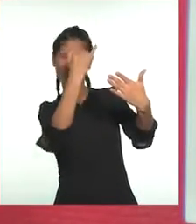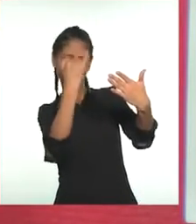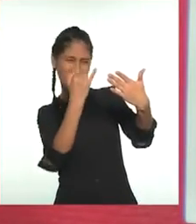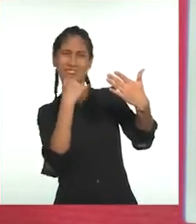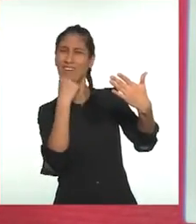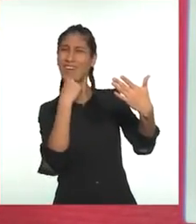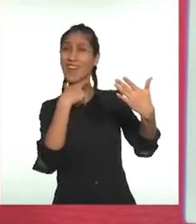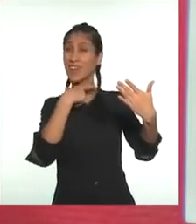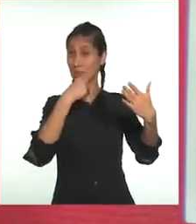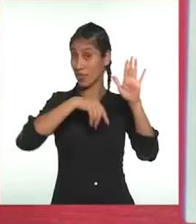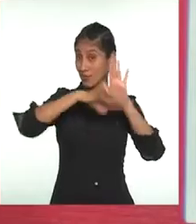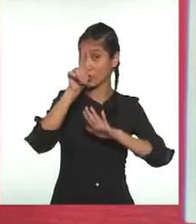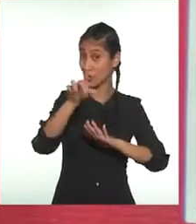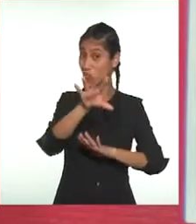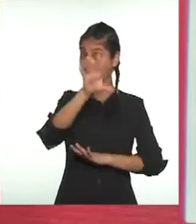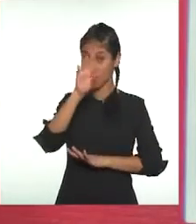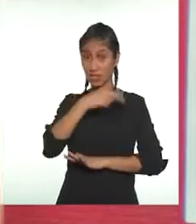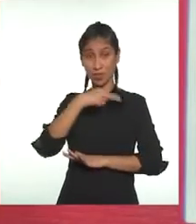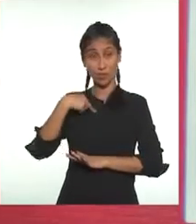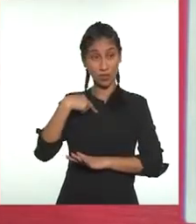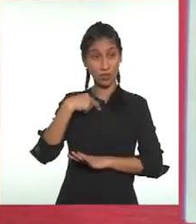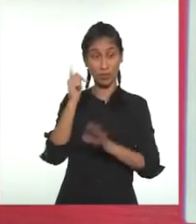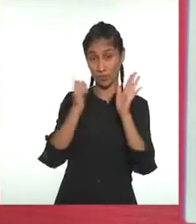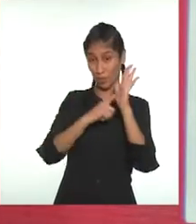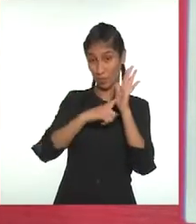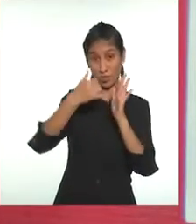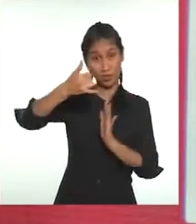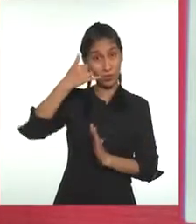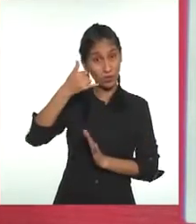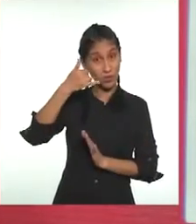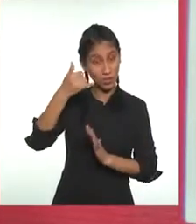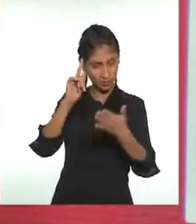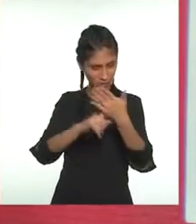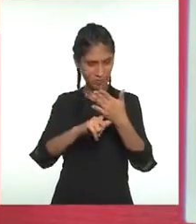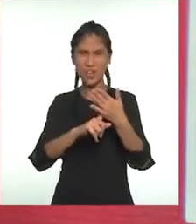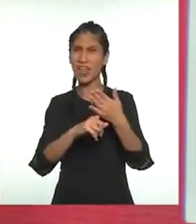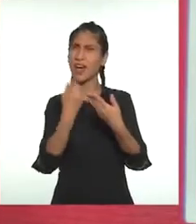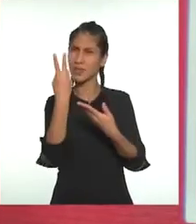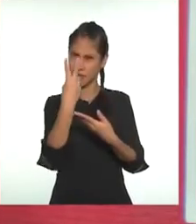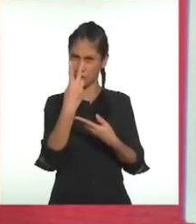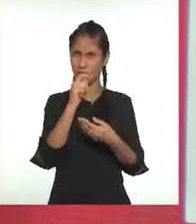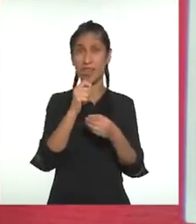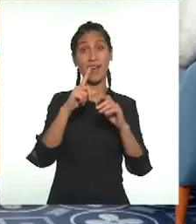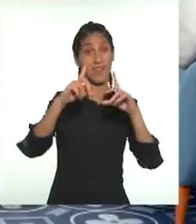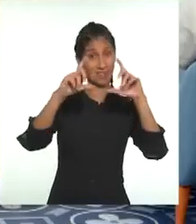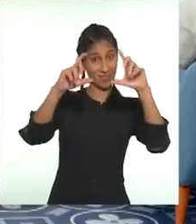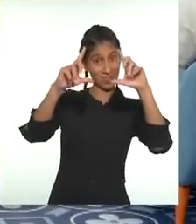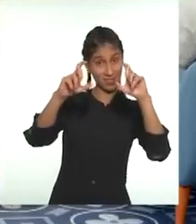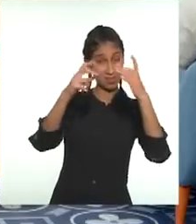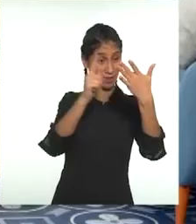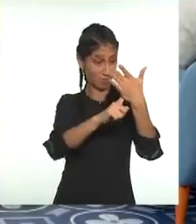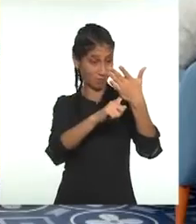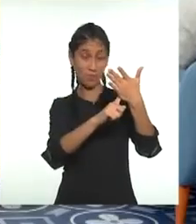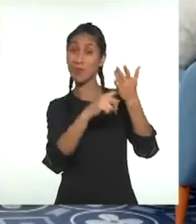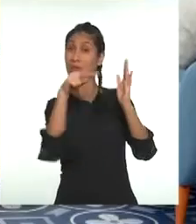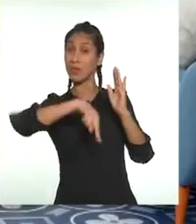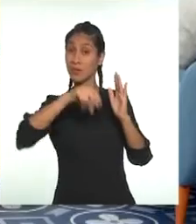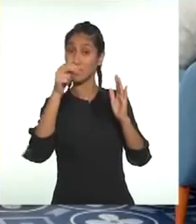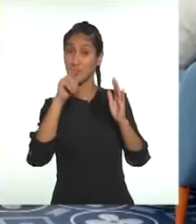la mano. Nosotros, por ejemplo, vamos a trabajar con nuestros teléfonos para crear una narrativa visual fotográfica. ¿Estás de